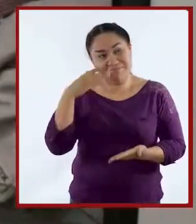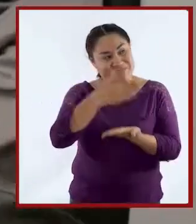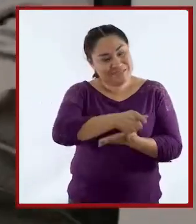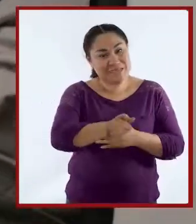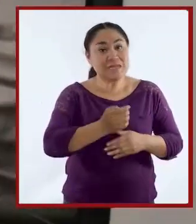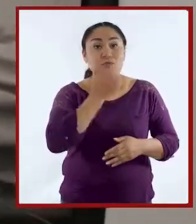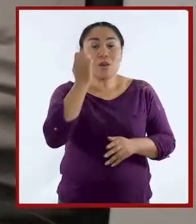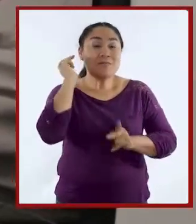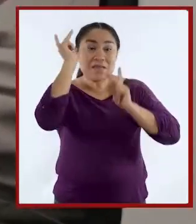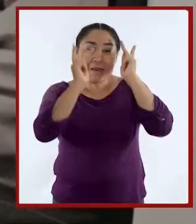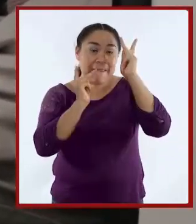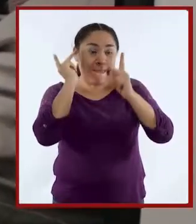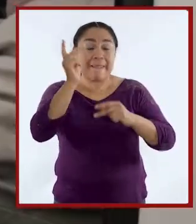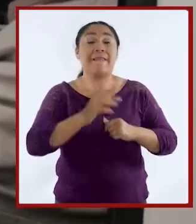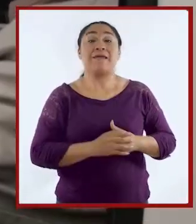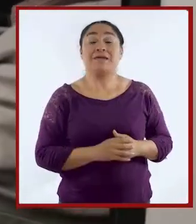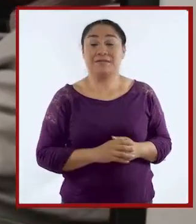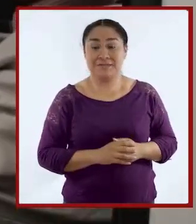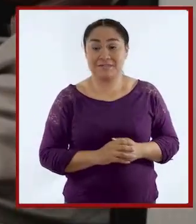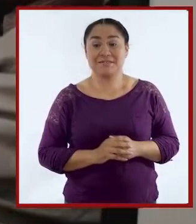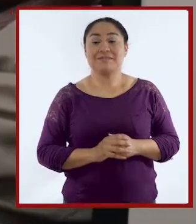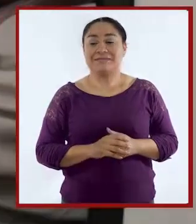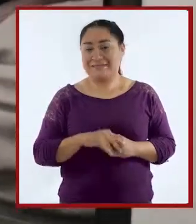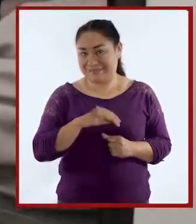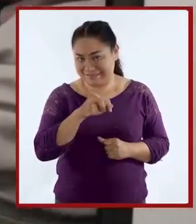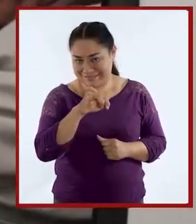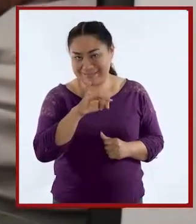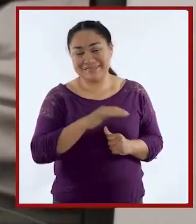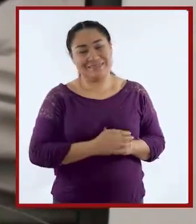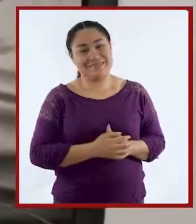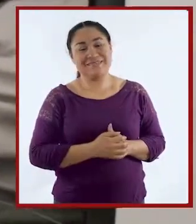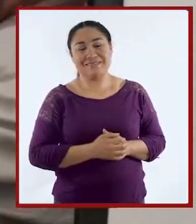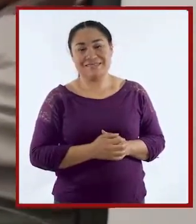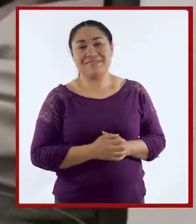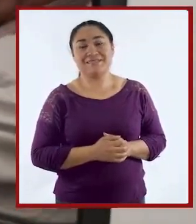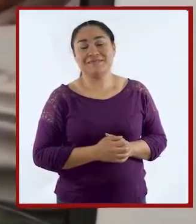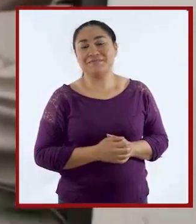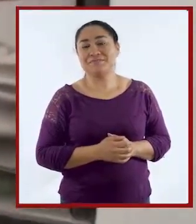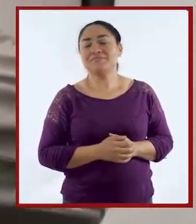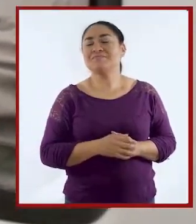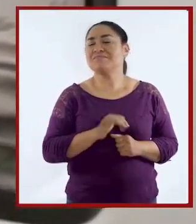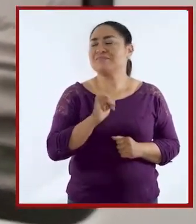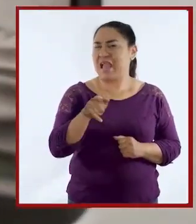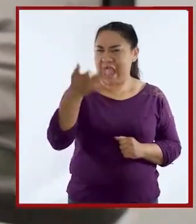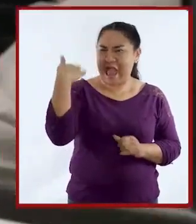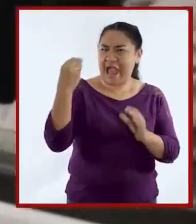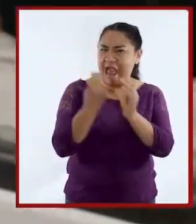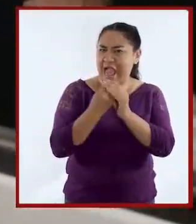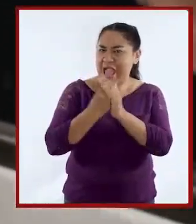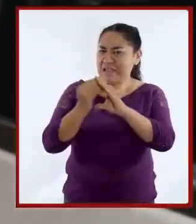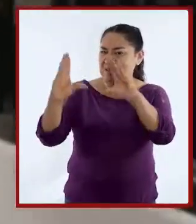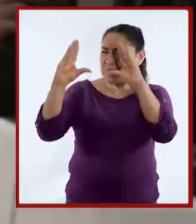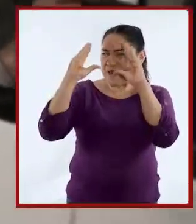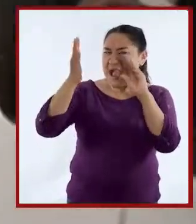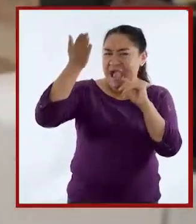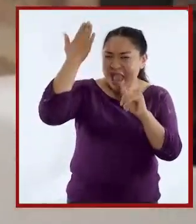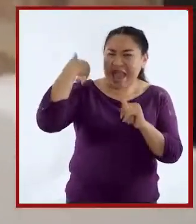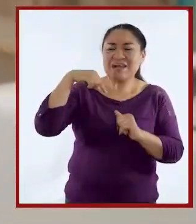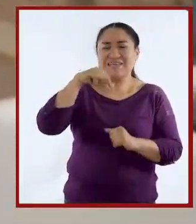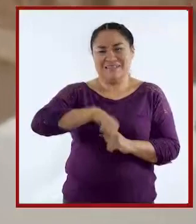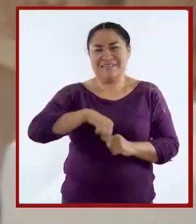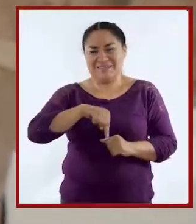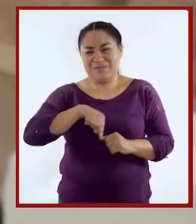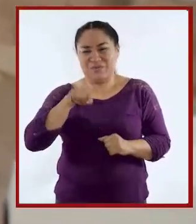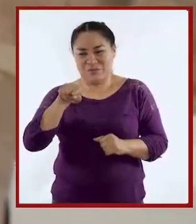Aquí visitando la escuela, ¿cómo es? Sigue arriba por venir. Sí, así, arriba. Debo creer que era, que fue el que nos dio clase aquí, usted cuando está el